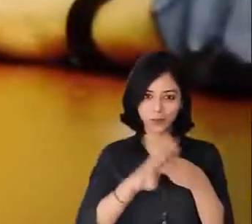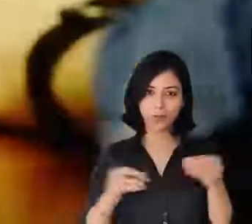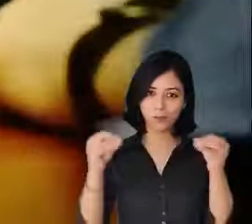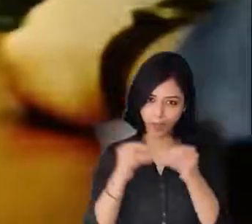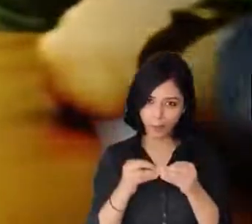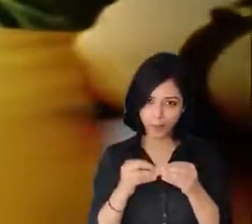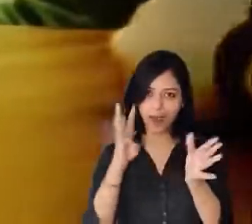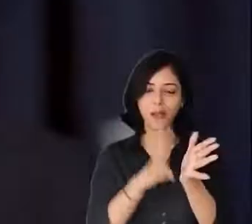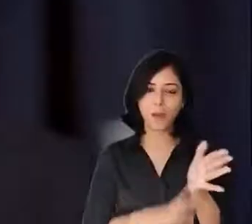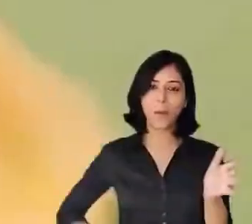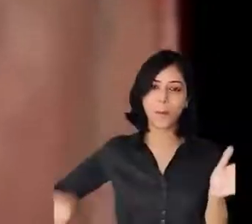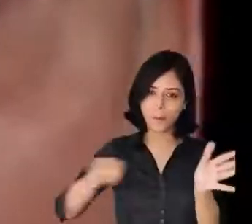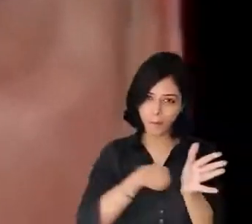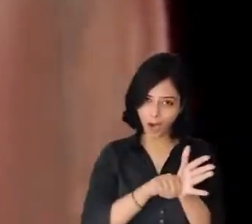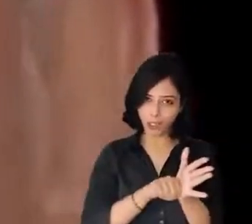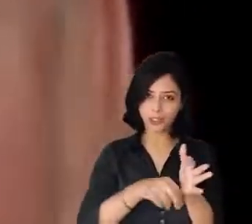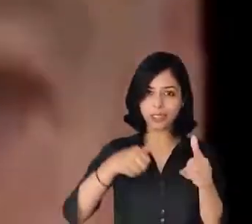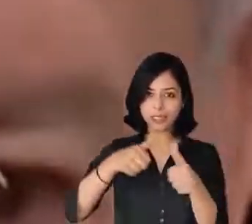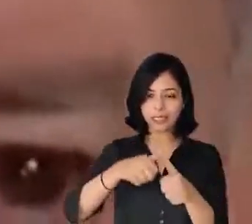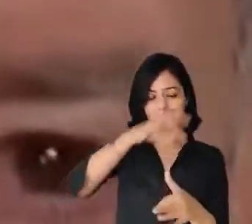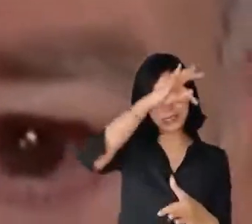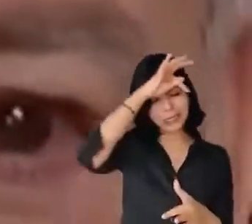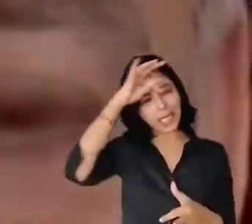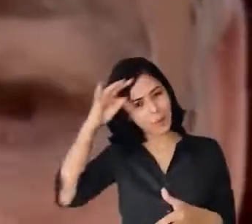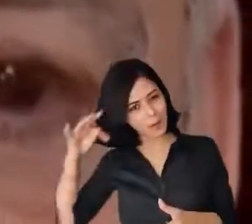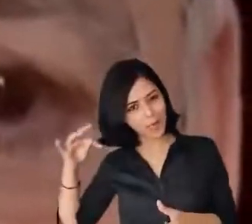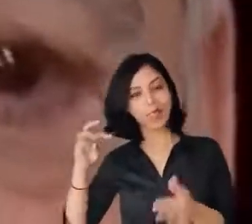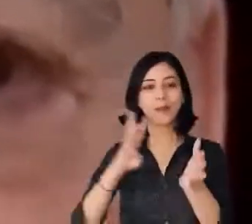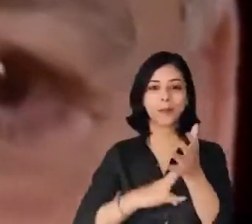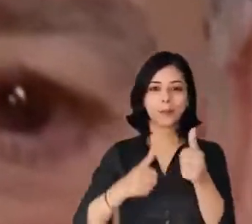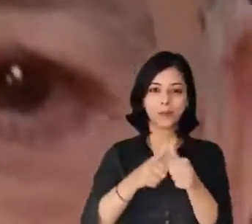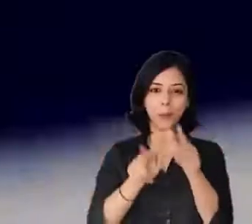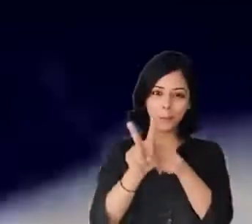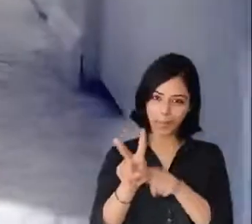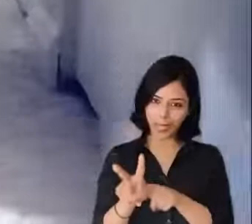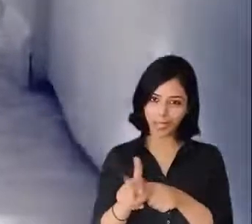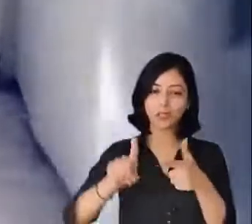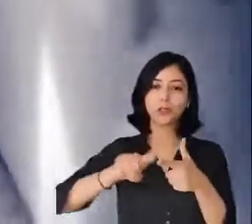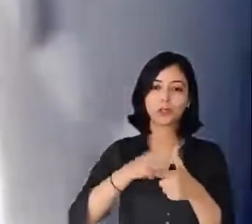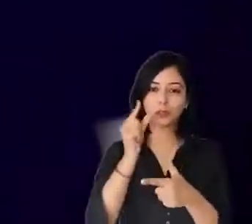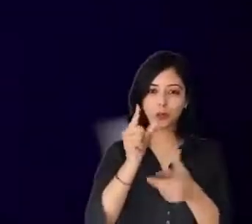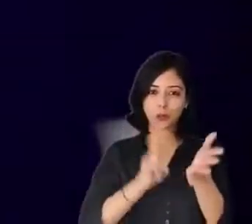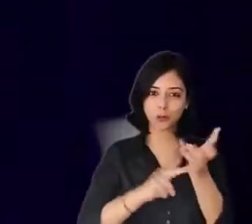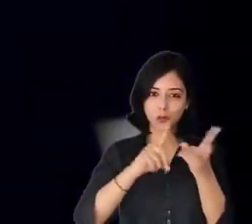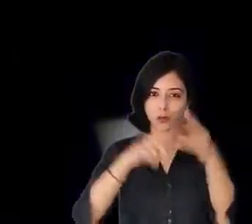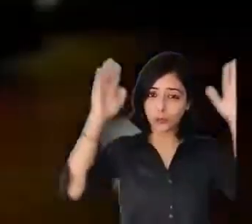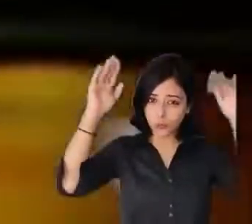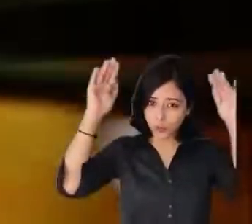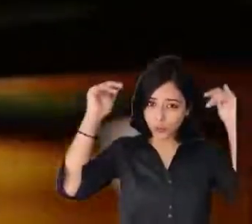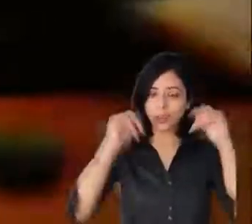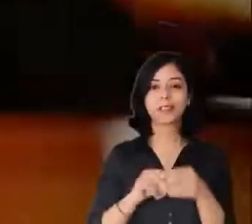Se sorprendió y dijo, wow, espera un minuto. Yo no hice eso. Seguí